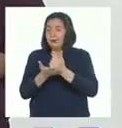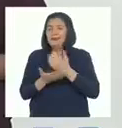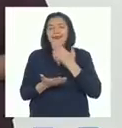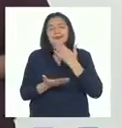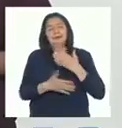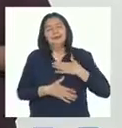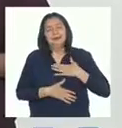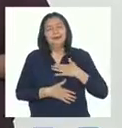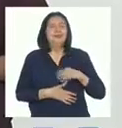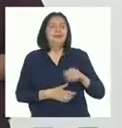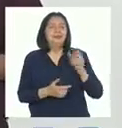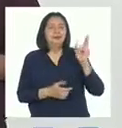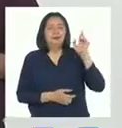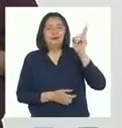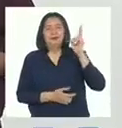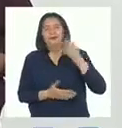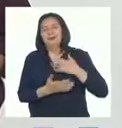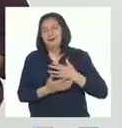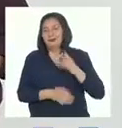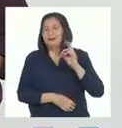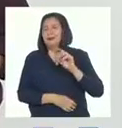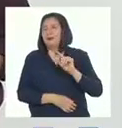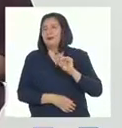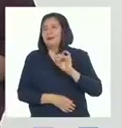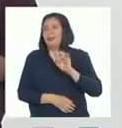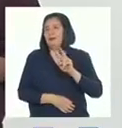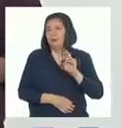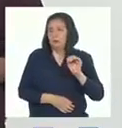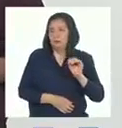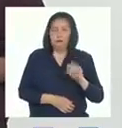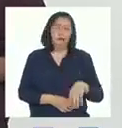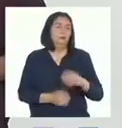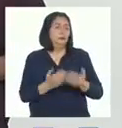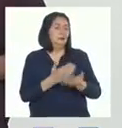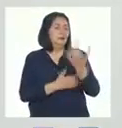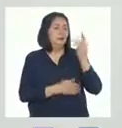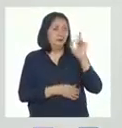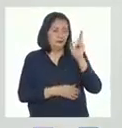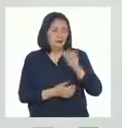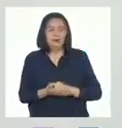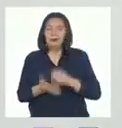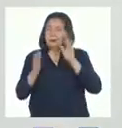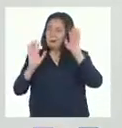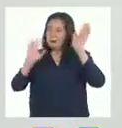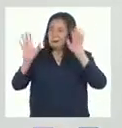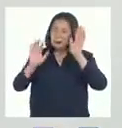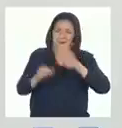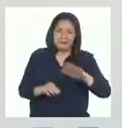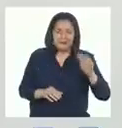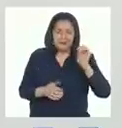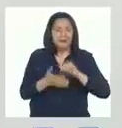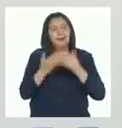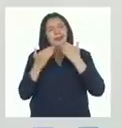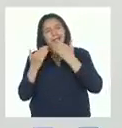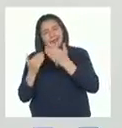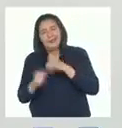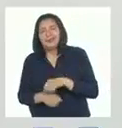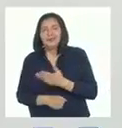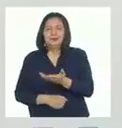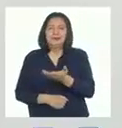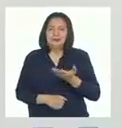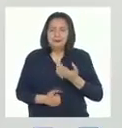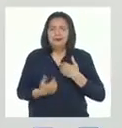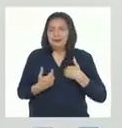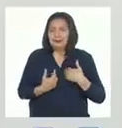tenemos el placer de contar con la presencia de nuestro querido profesor Gustavo. Buenos días, profesor. Hola chicas y chicos, gracias Patricia por